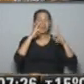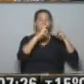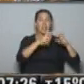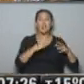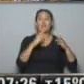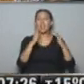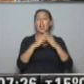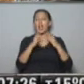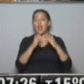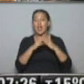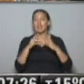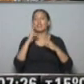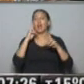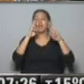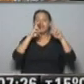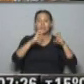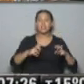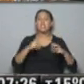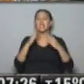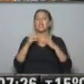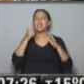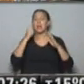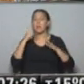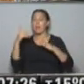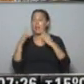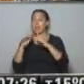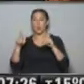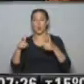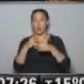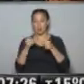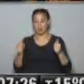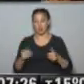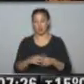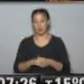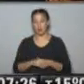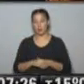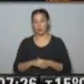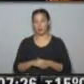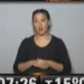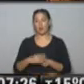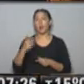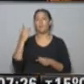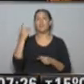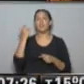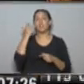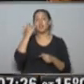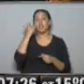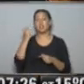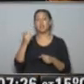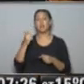Afortunadamente no se hallaron más víctimas. Vamos a compartir los detalles de la conferencia de prensa. Ya habiendo hecho un